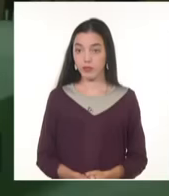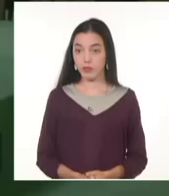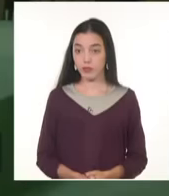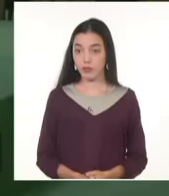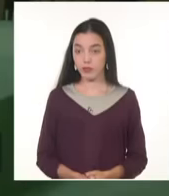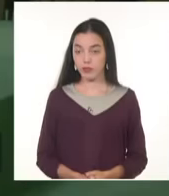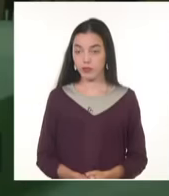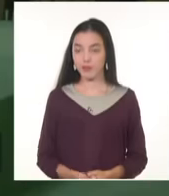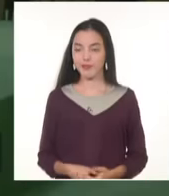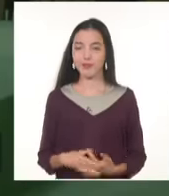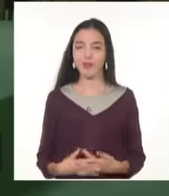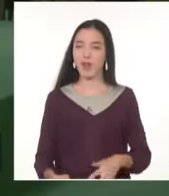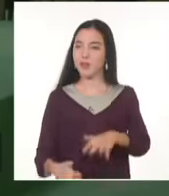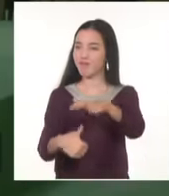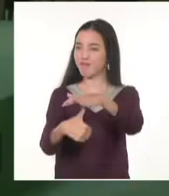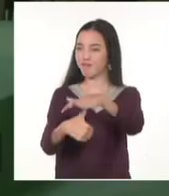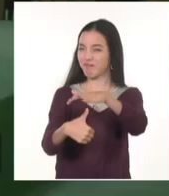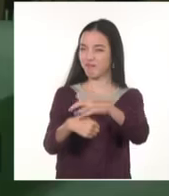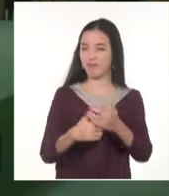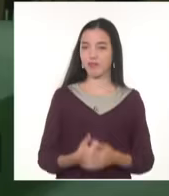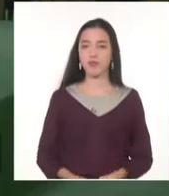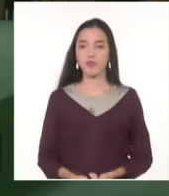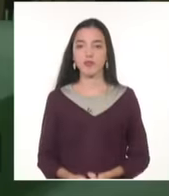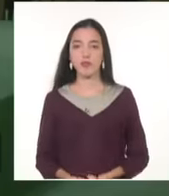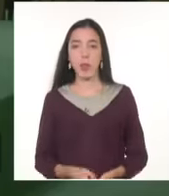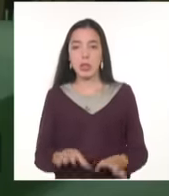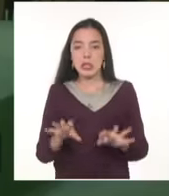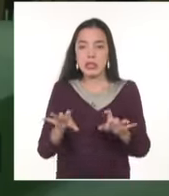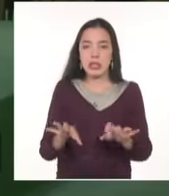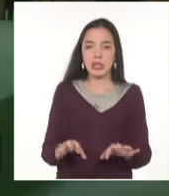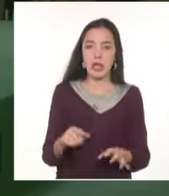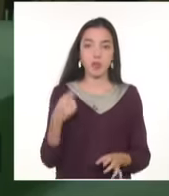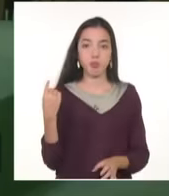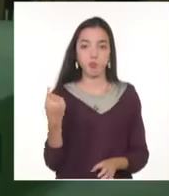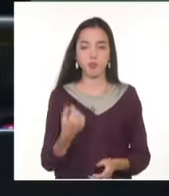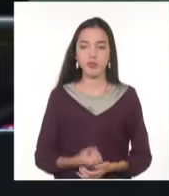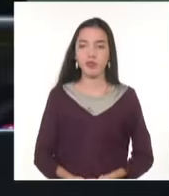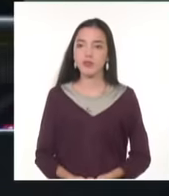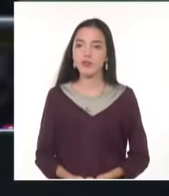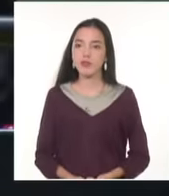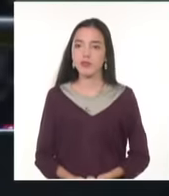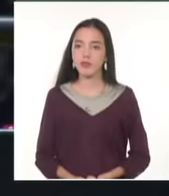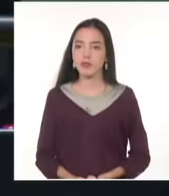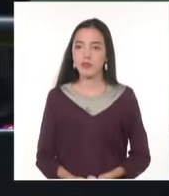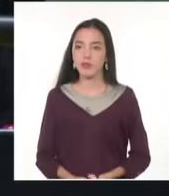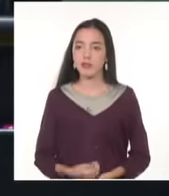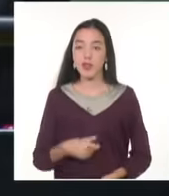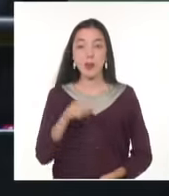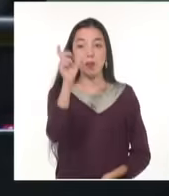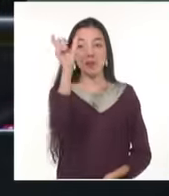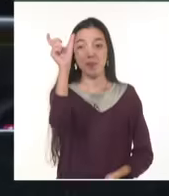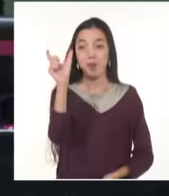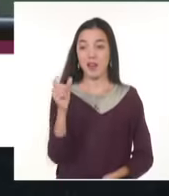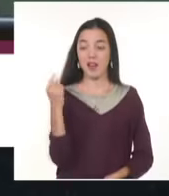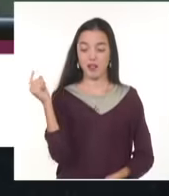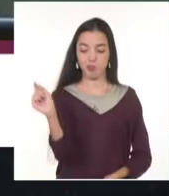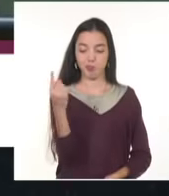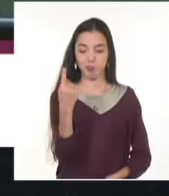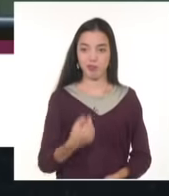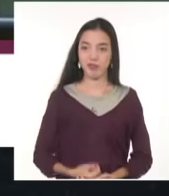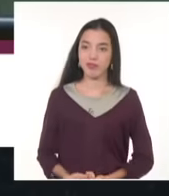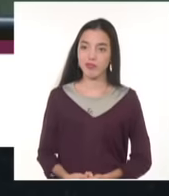Señor Presidente, señor Secretario General, sean mis primeras palabras para